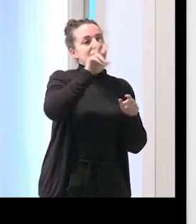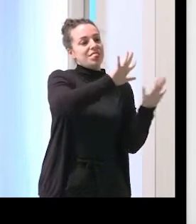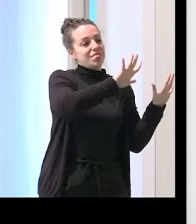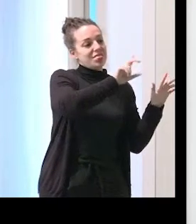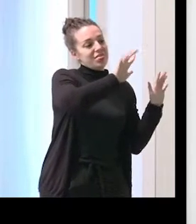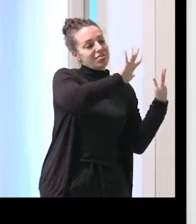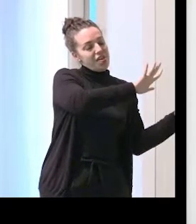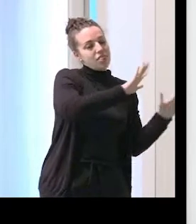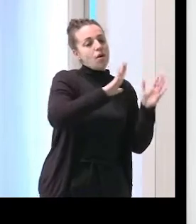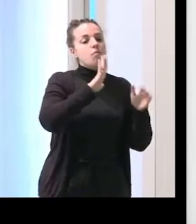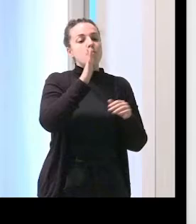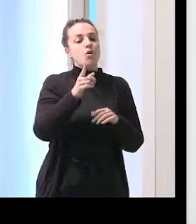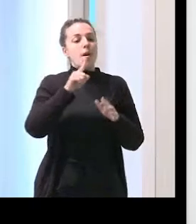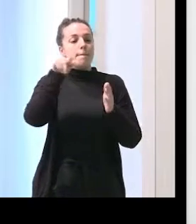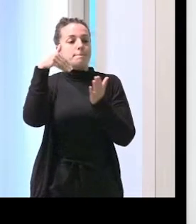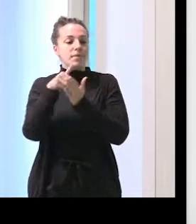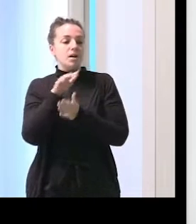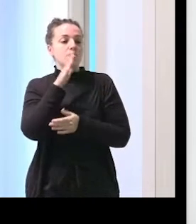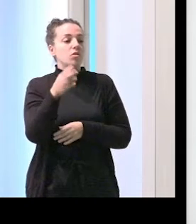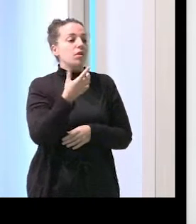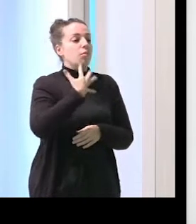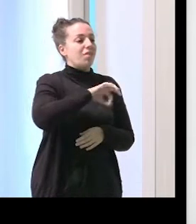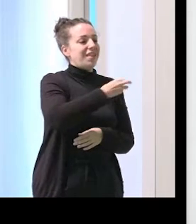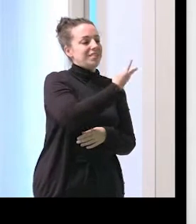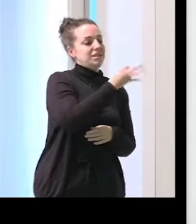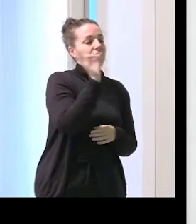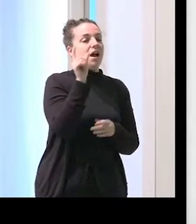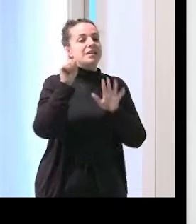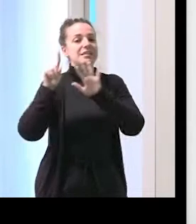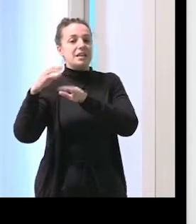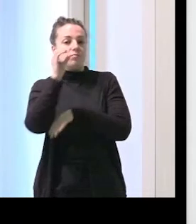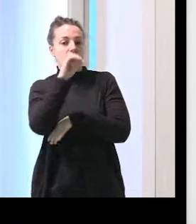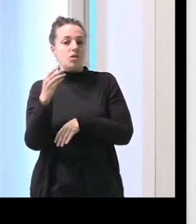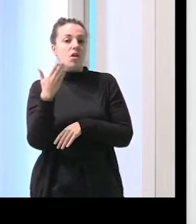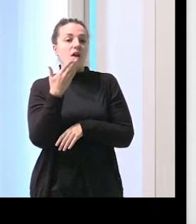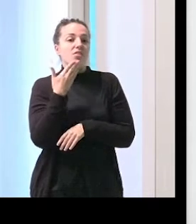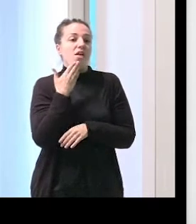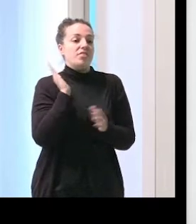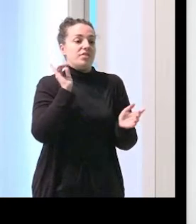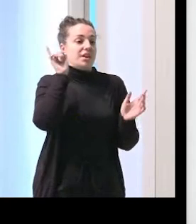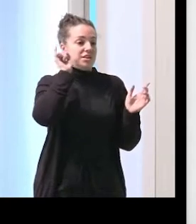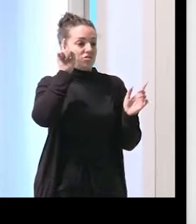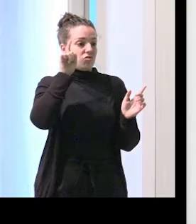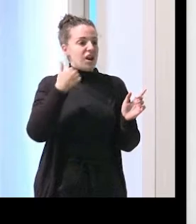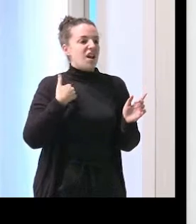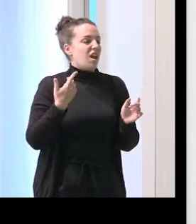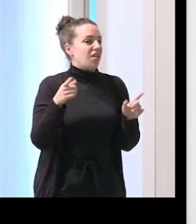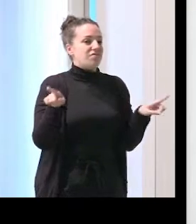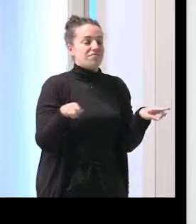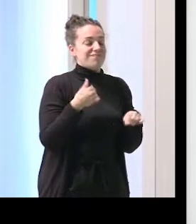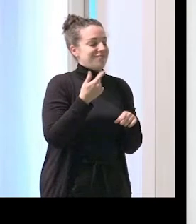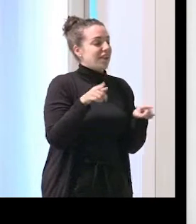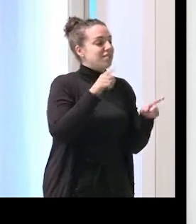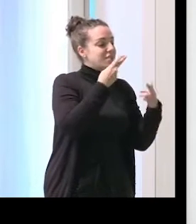con la edad, pudiendo ser del 3 al 6% en la edad escolar. Y volvemos al tema de antes, o sea, no basta con el diagnóstico neonatal, sino